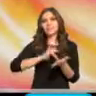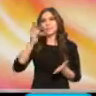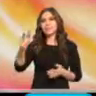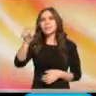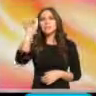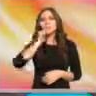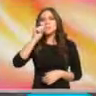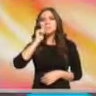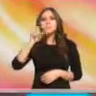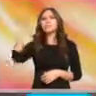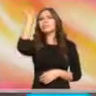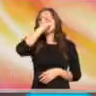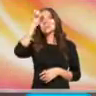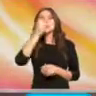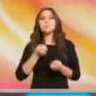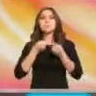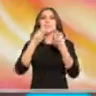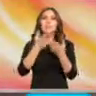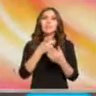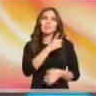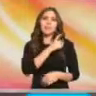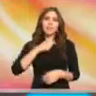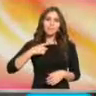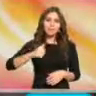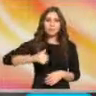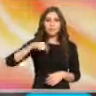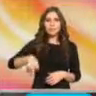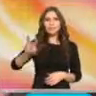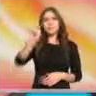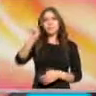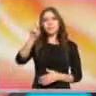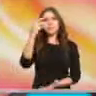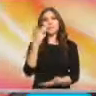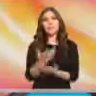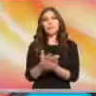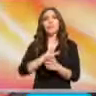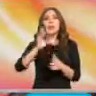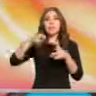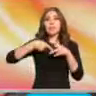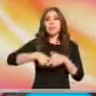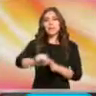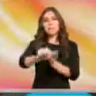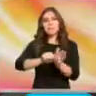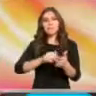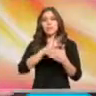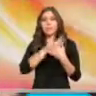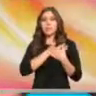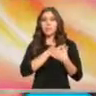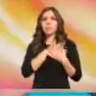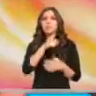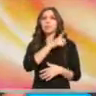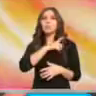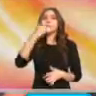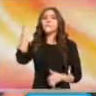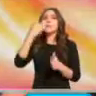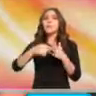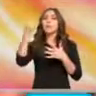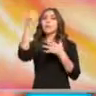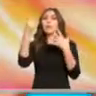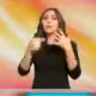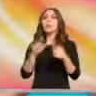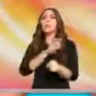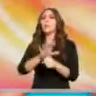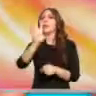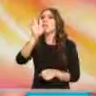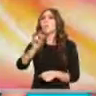traes recomendaciones que vamos a aprovechar este fin de semana, aprovechando que arrancó el mes del amor. Nos debes la lista de las películas que no debemos